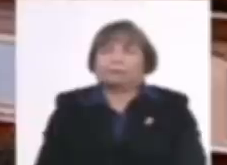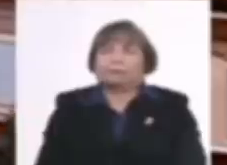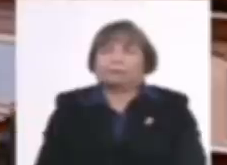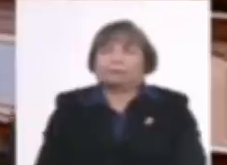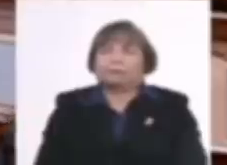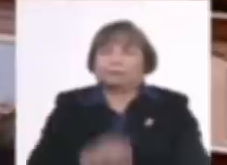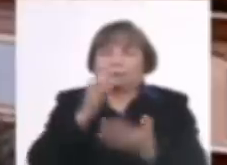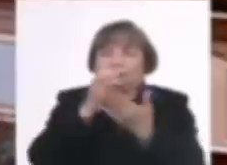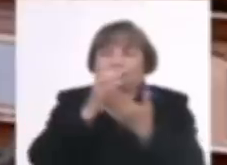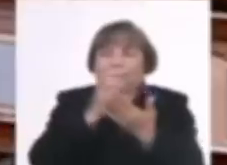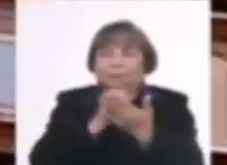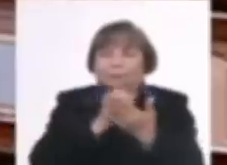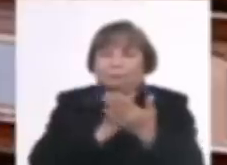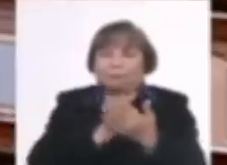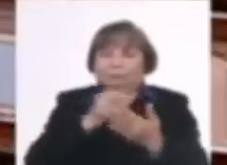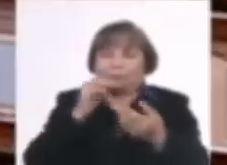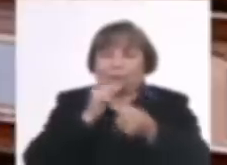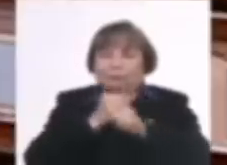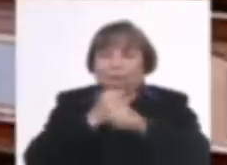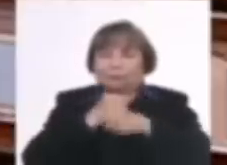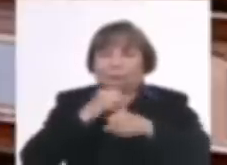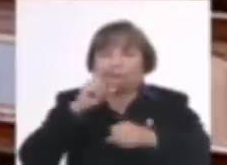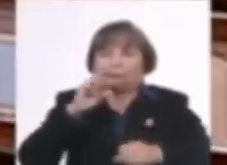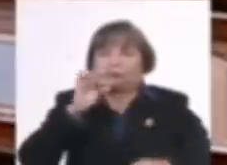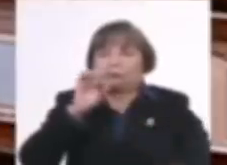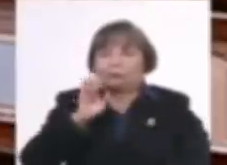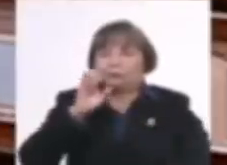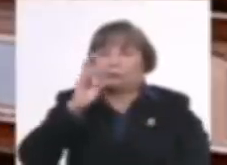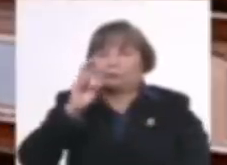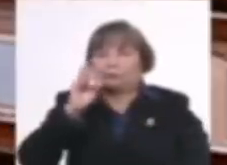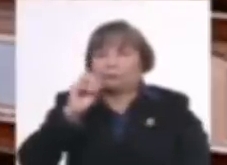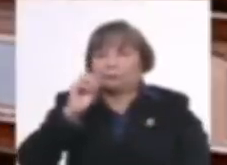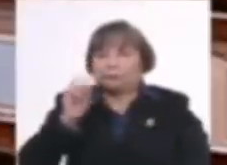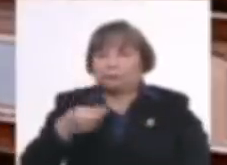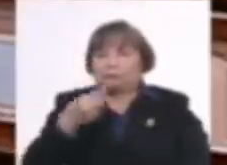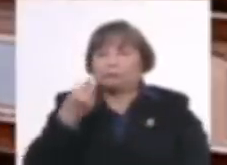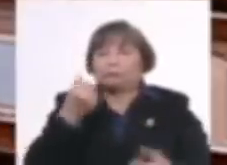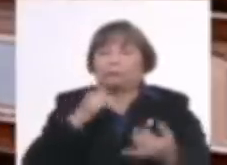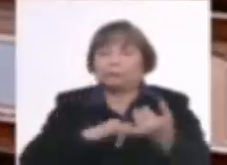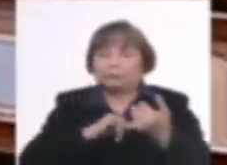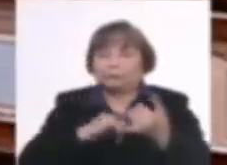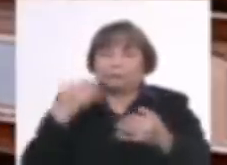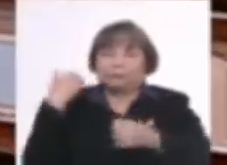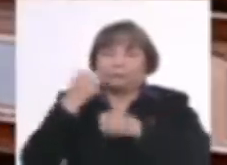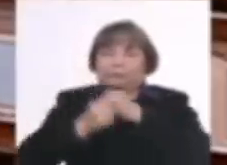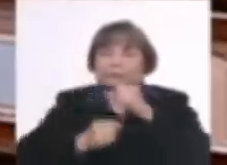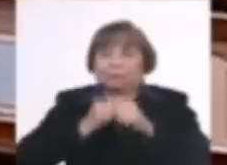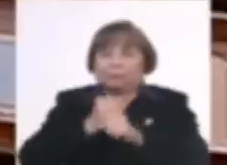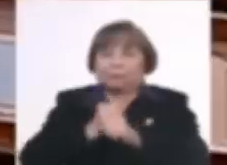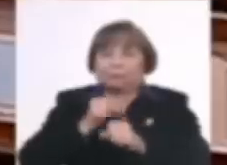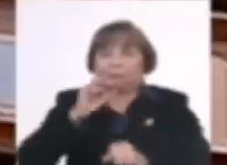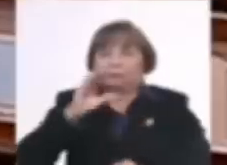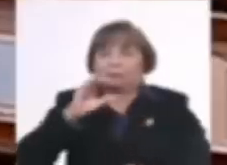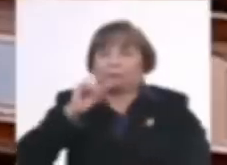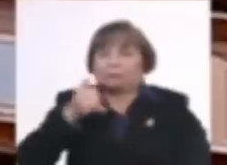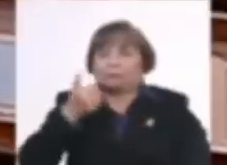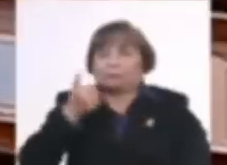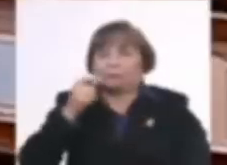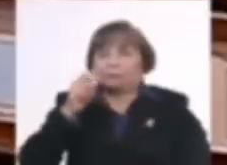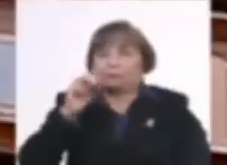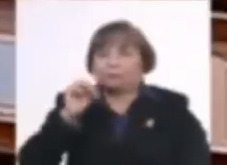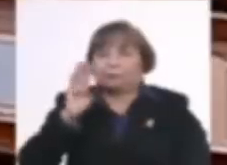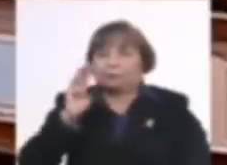El contrato ganó una obra por un valor de 870.000 soles el año pasado en el distrito de